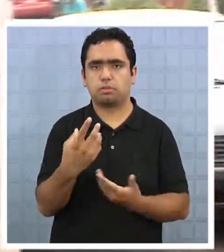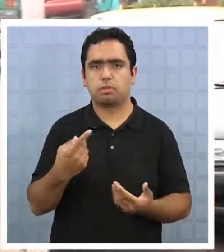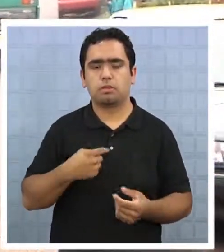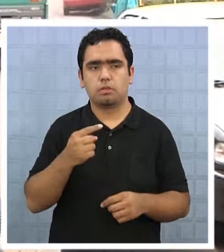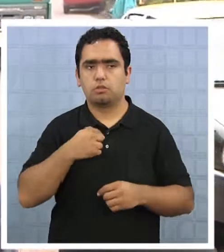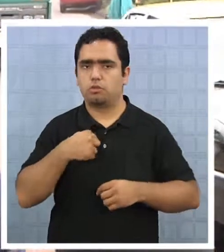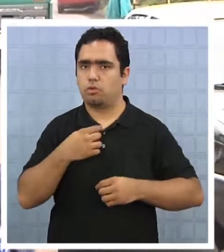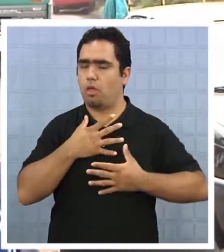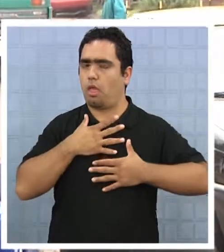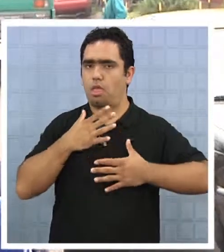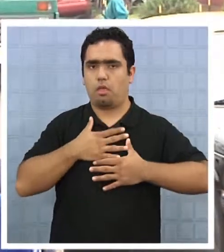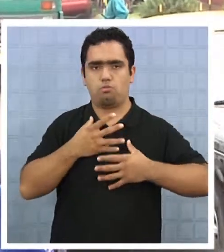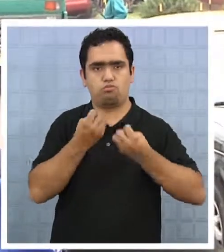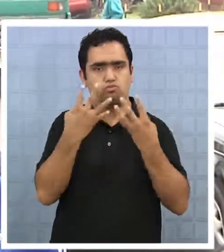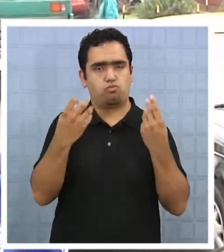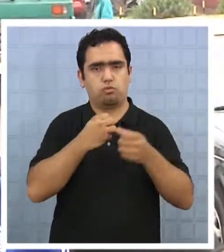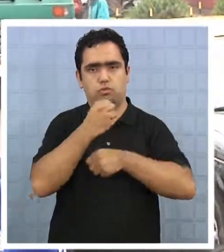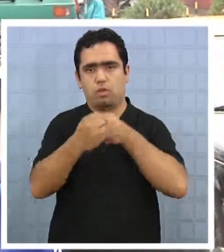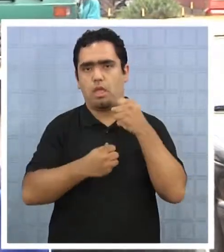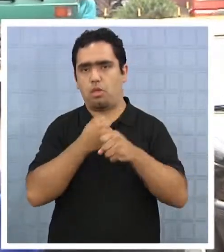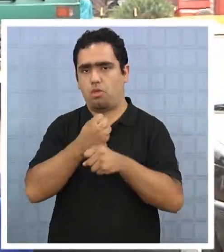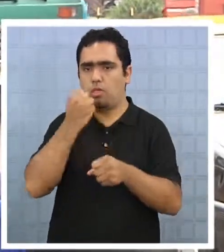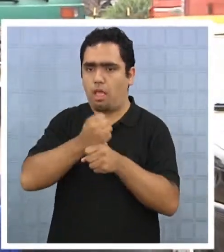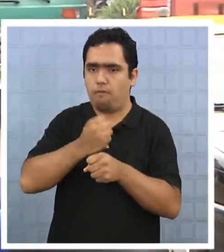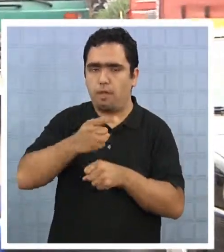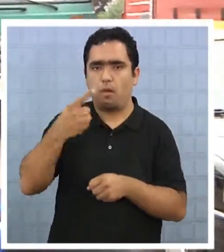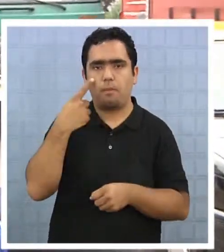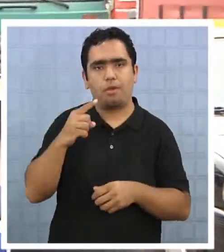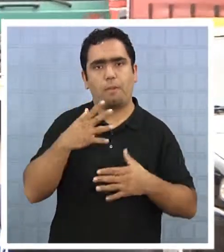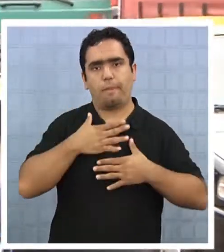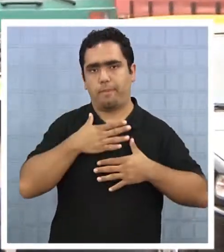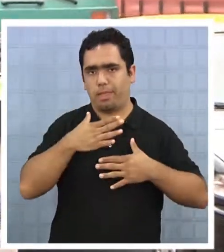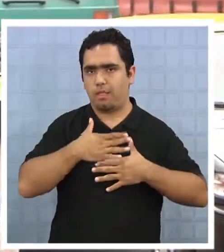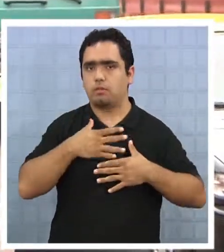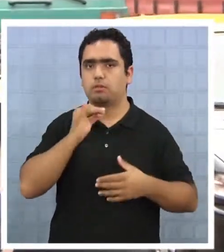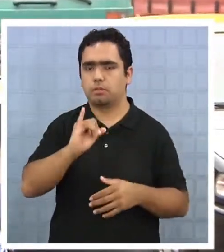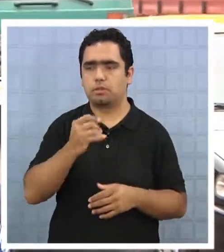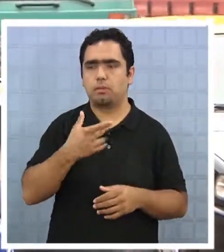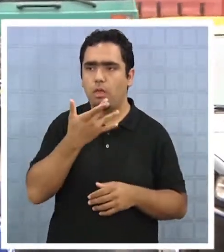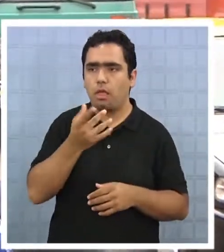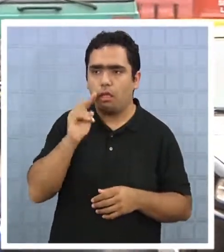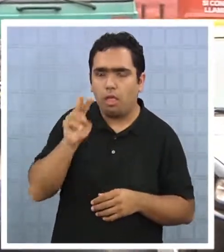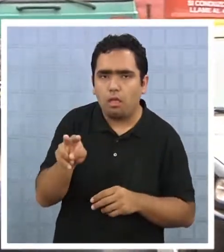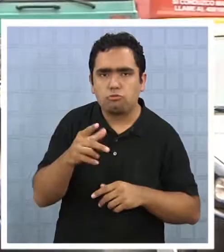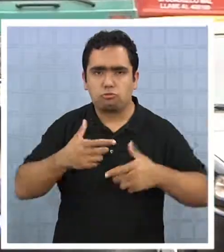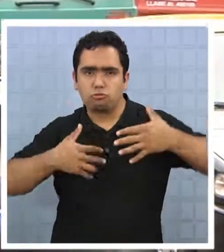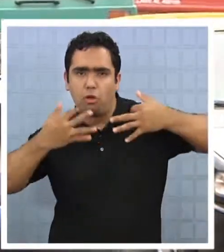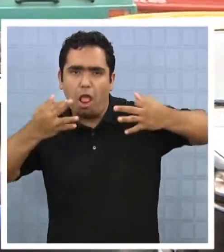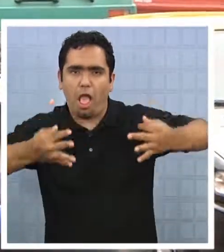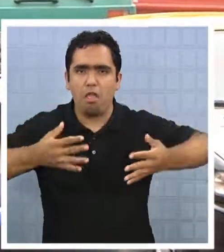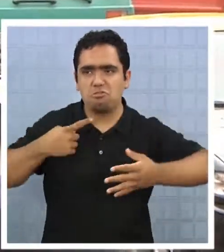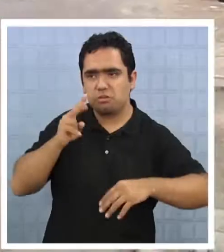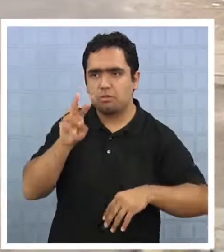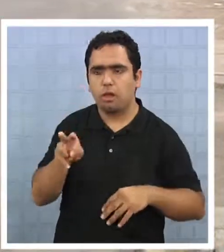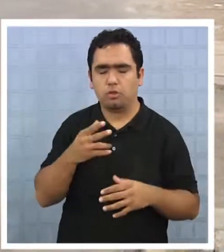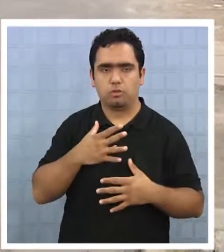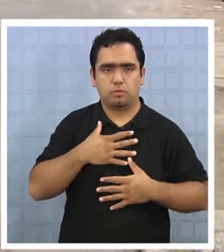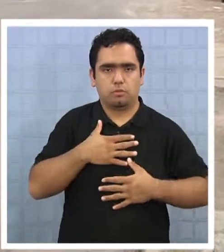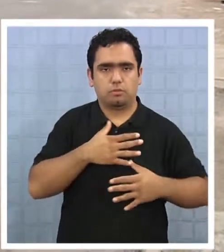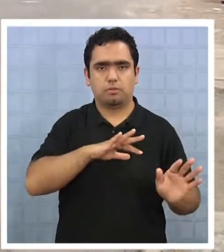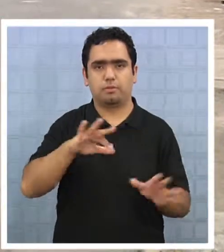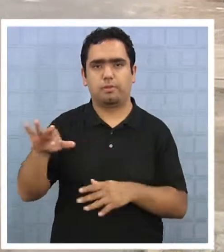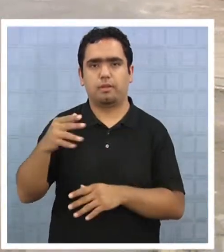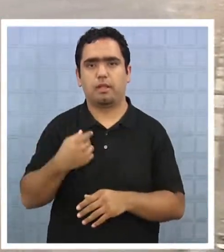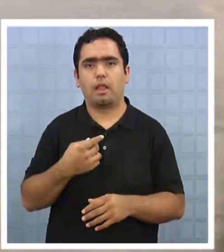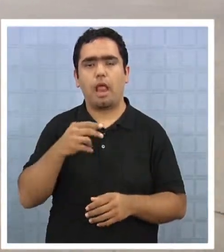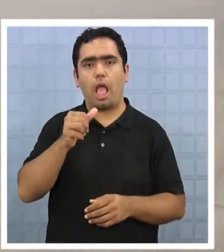ladrones abrían la puerta, chicos. Yo estaba aterrorizada, ya muchos años de trabajo, pero yo tenía miedo ya. Son temerosos los cabros, son los puros cabros